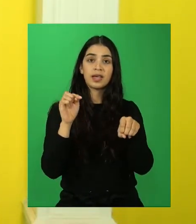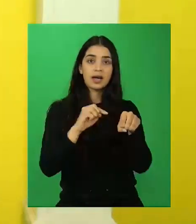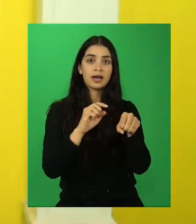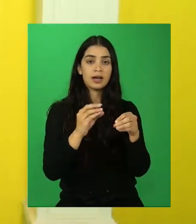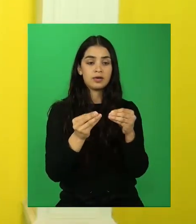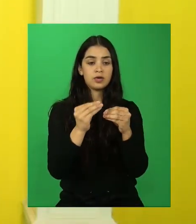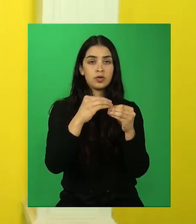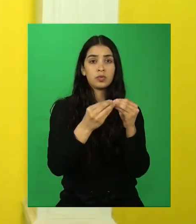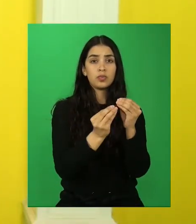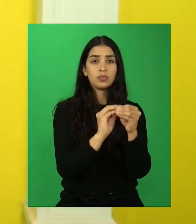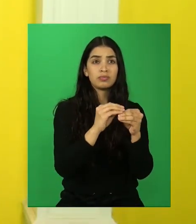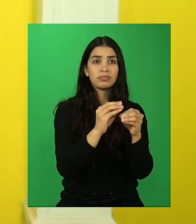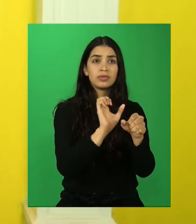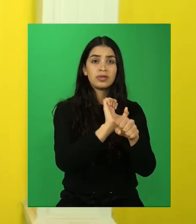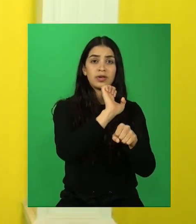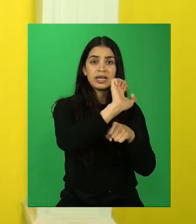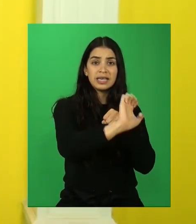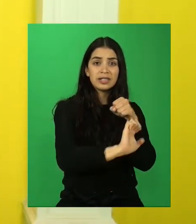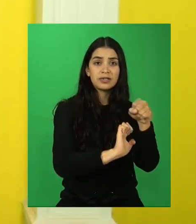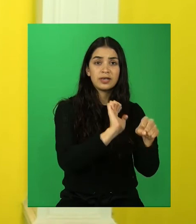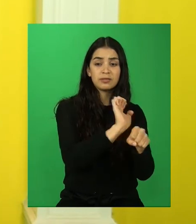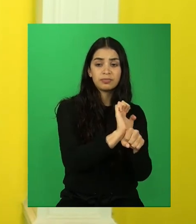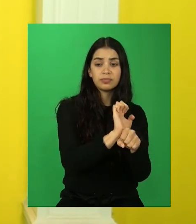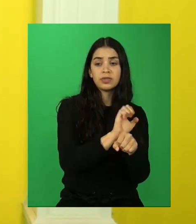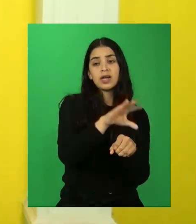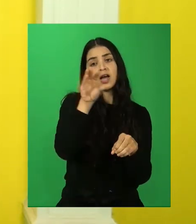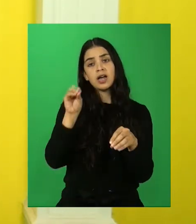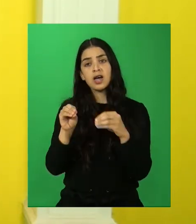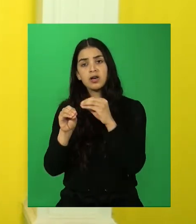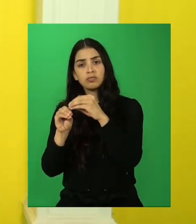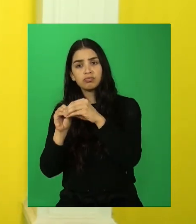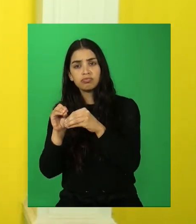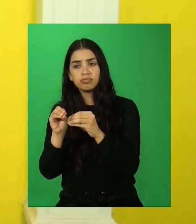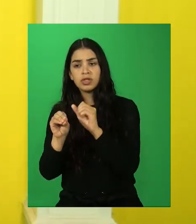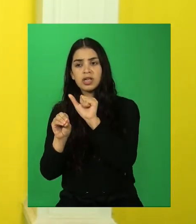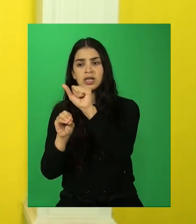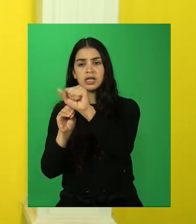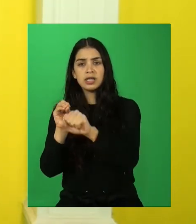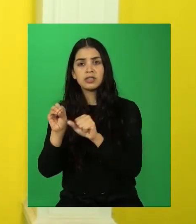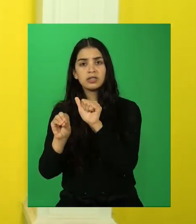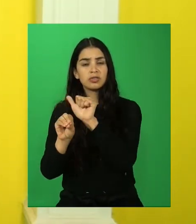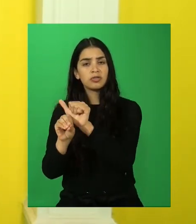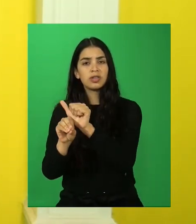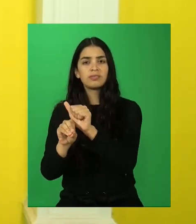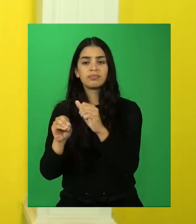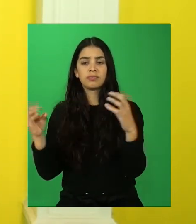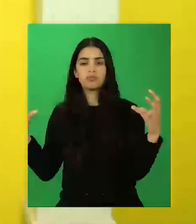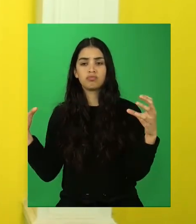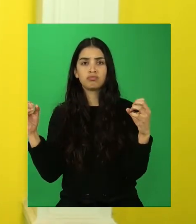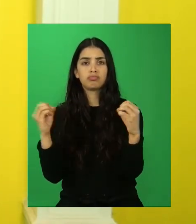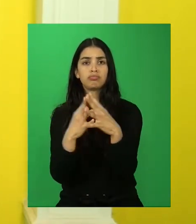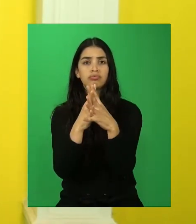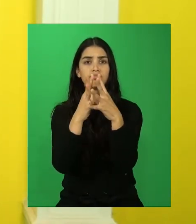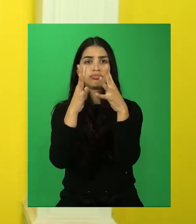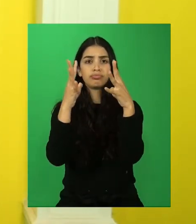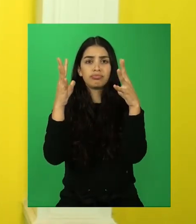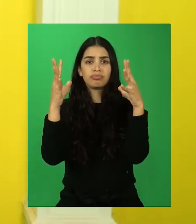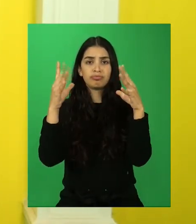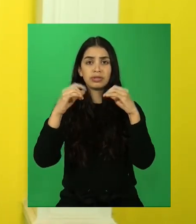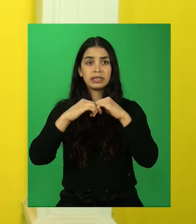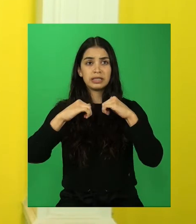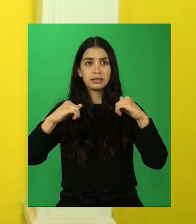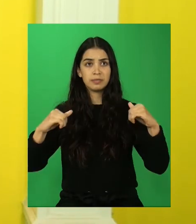violentos, como lo muestra aquí la imagen, y estas se separan del núcleo y dejando solo los